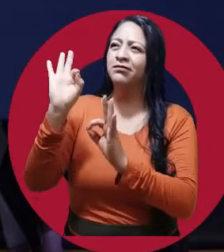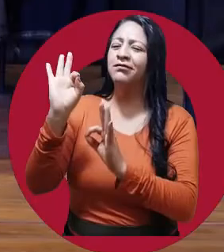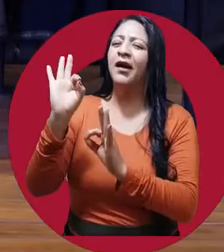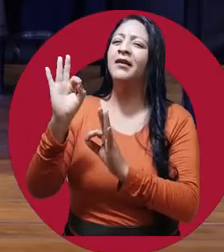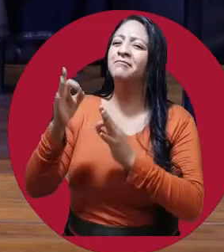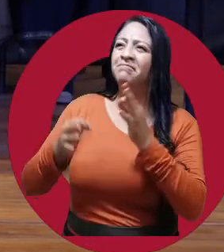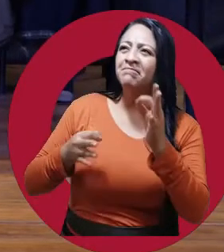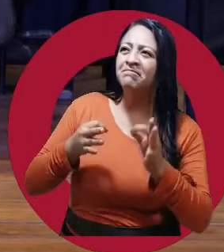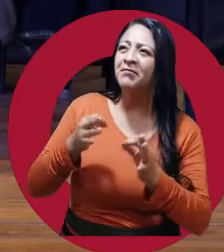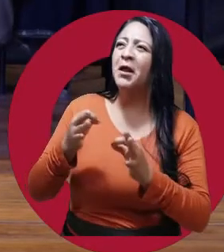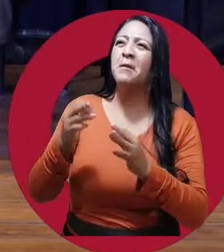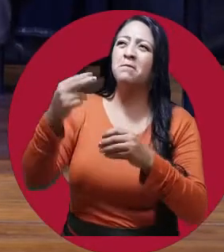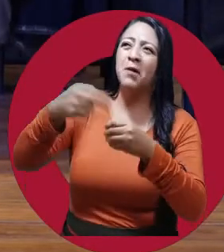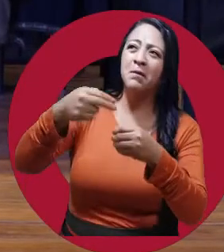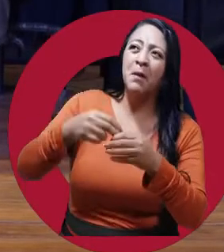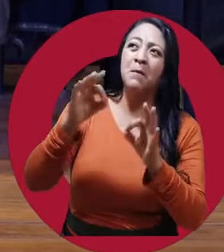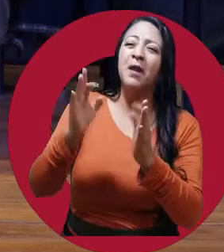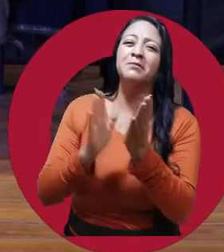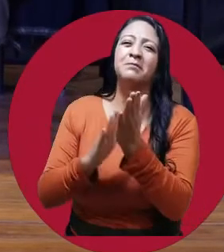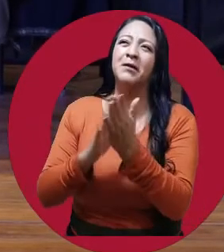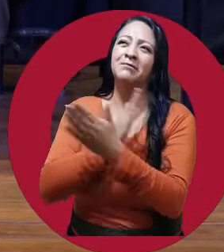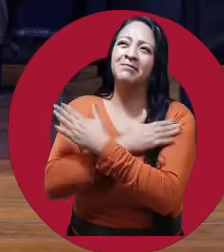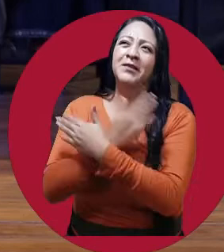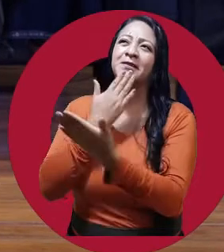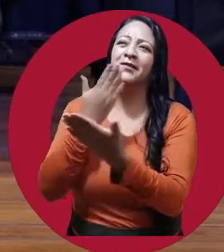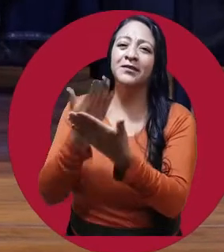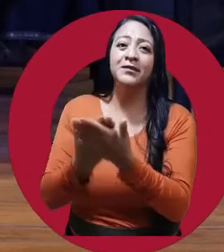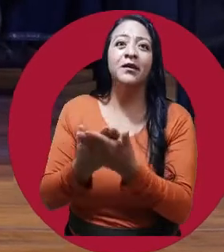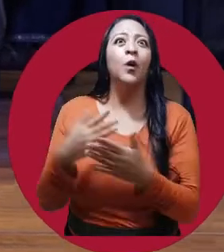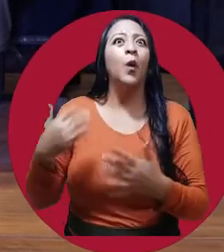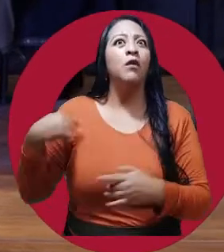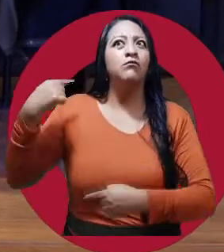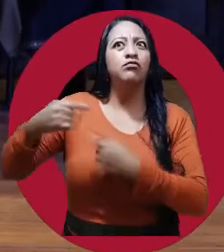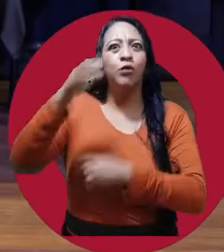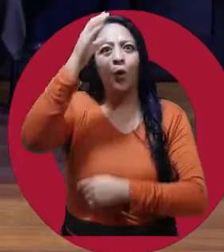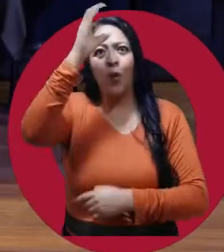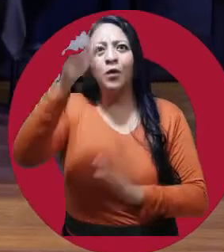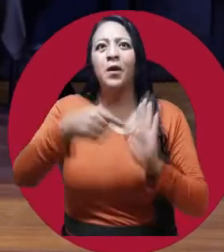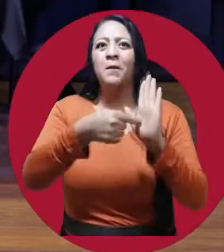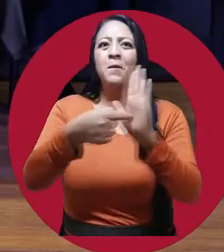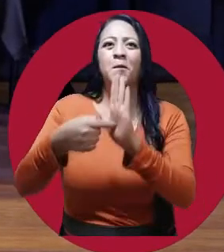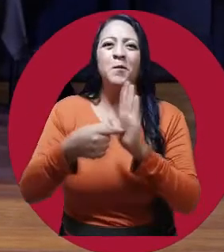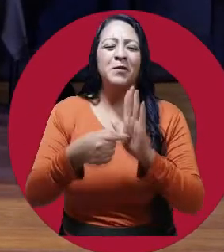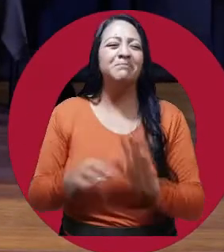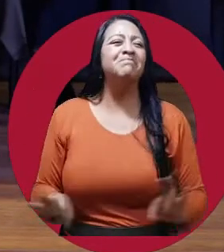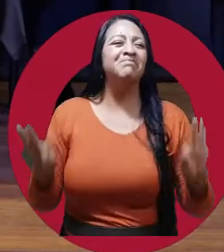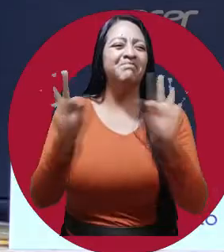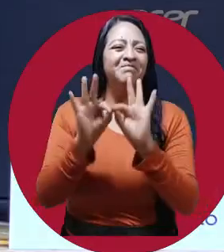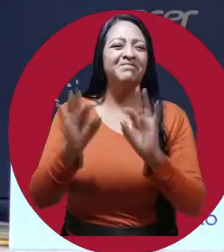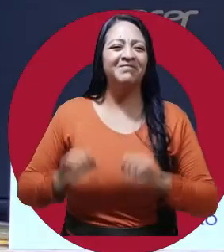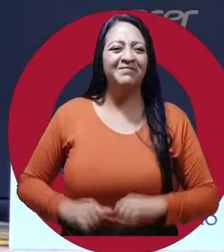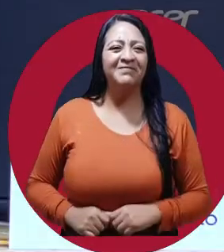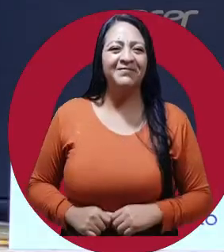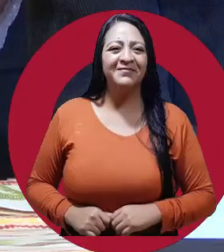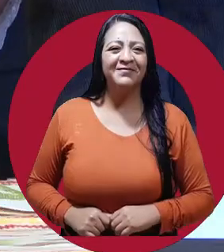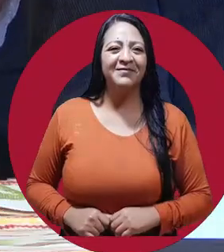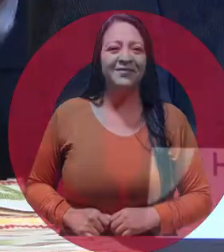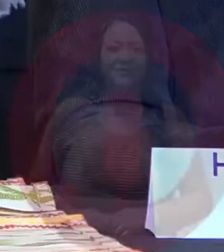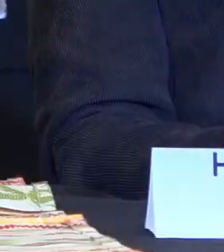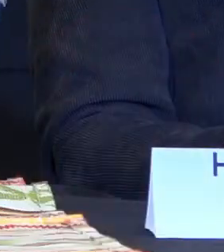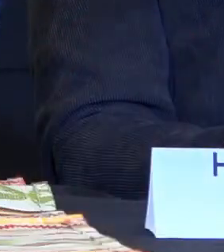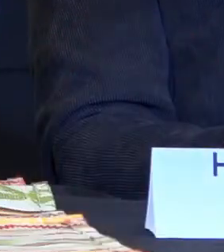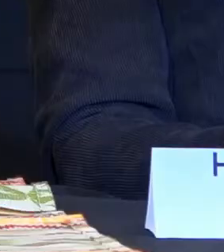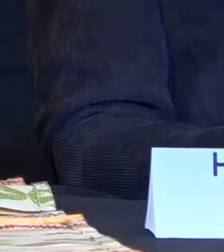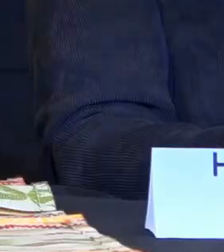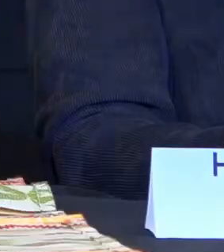su denodada participación. Nuestras expresiones populares tradicionales son una muestra característica de nuestra cultura. Causaipura